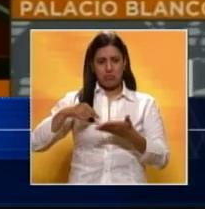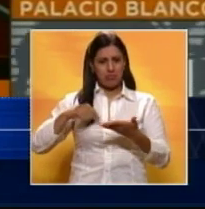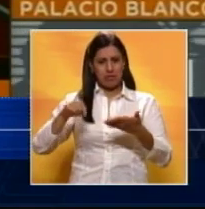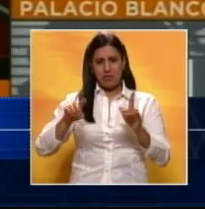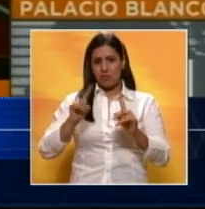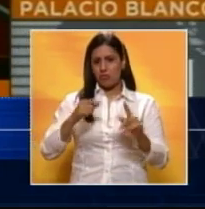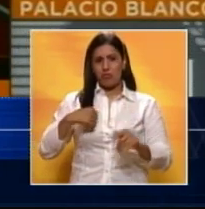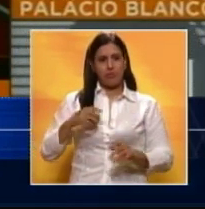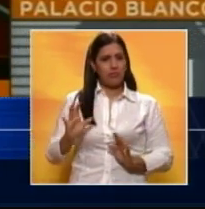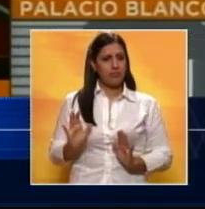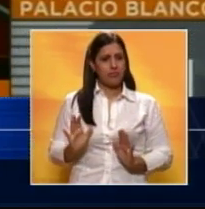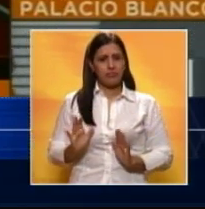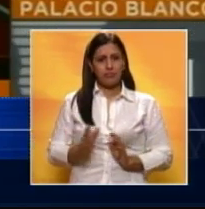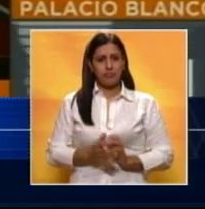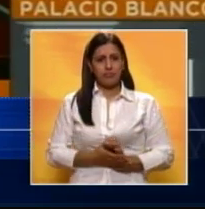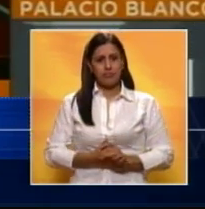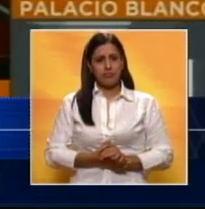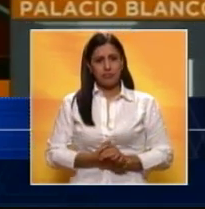acta.